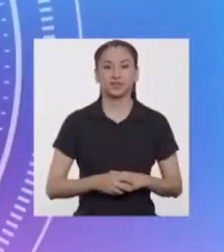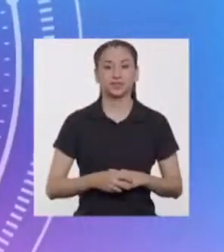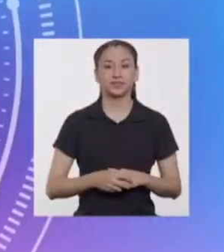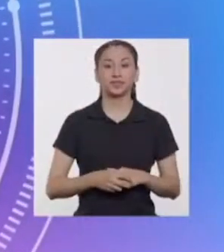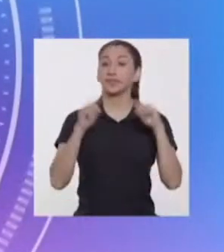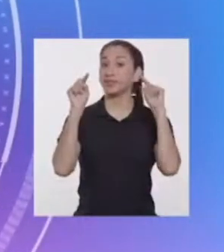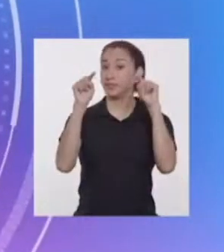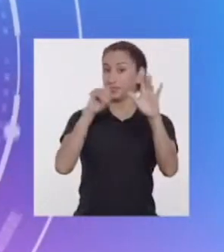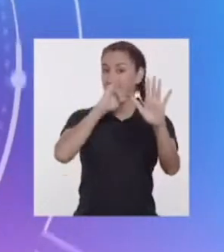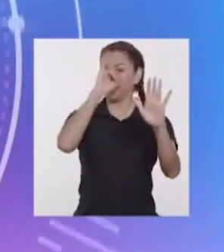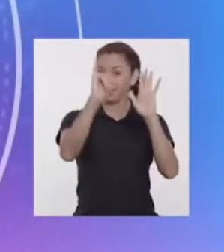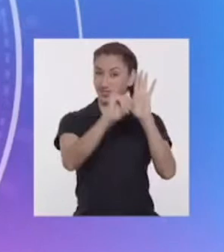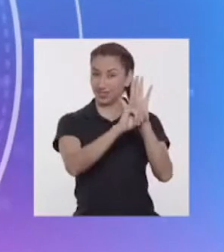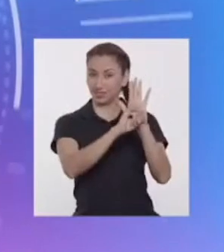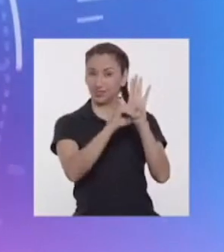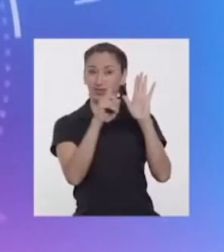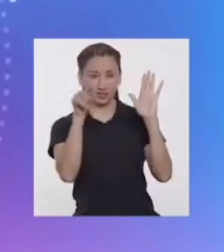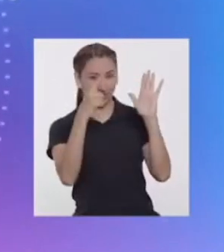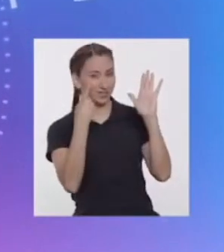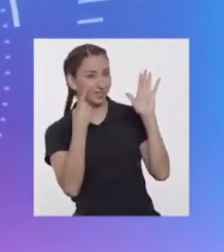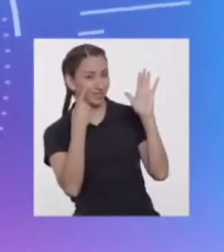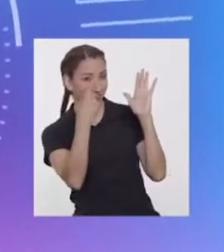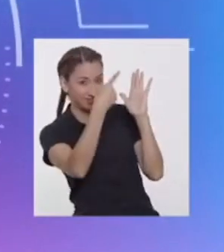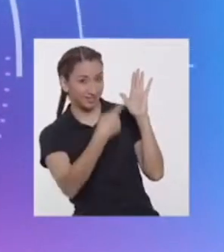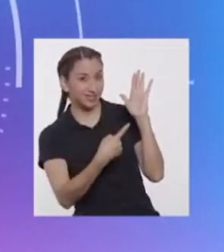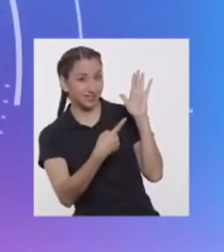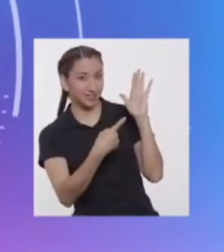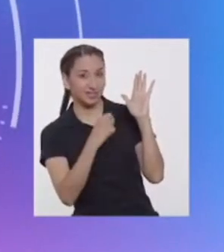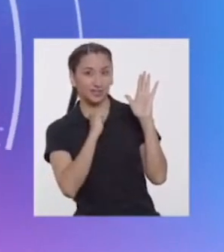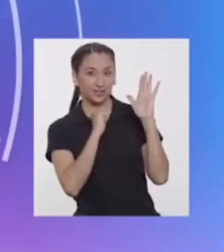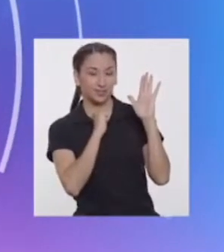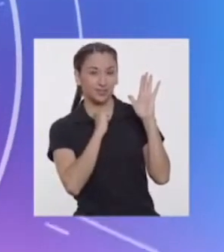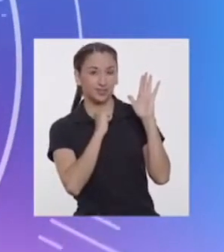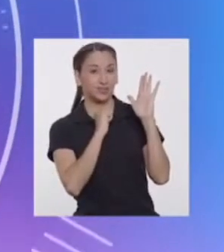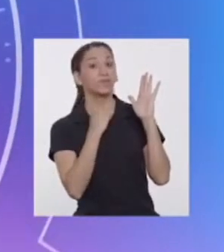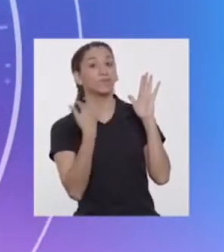virtual. Esta imagen me resulta muy conocida.